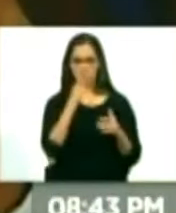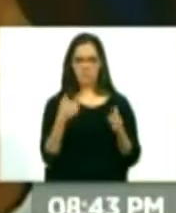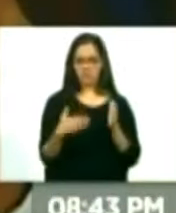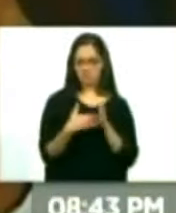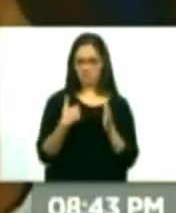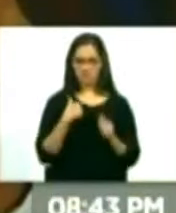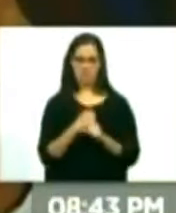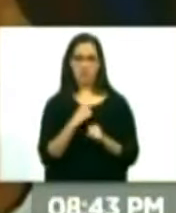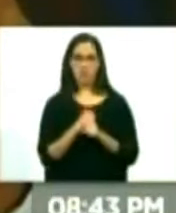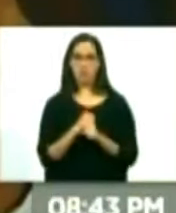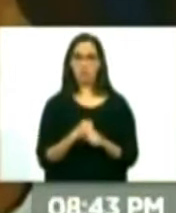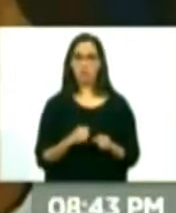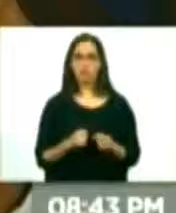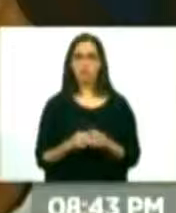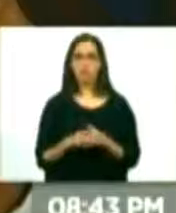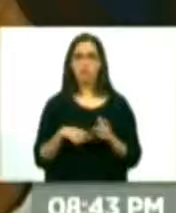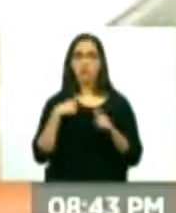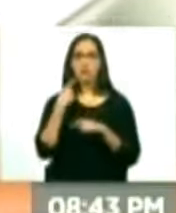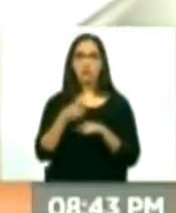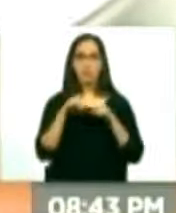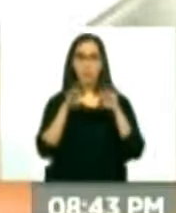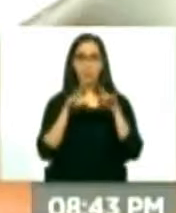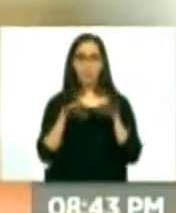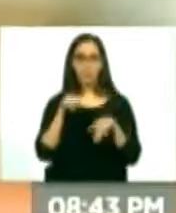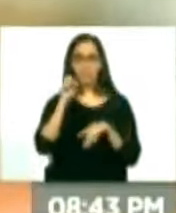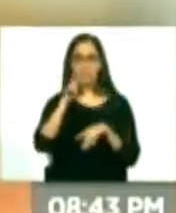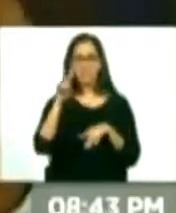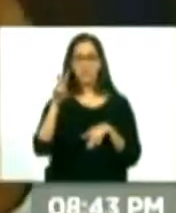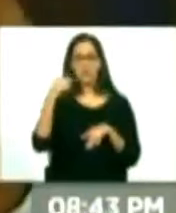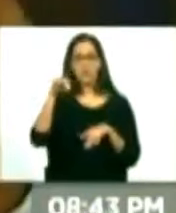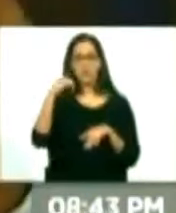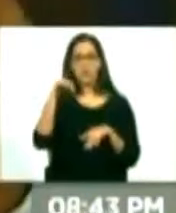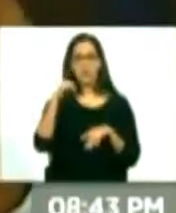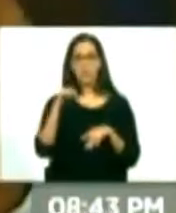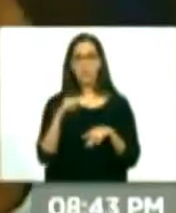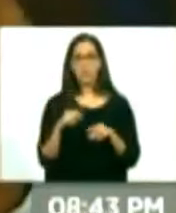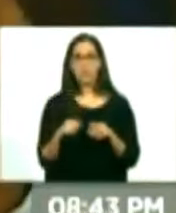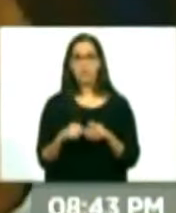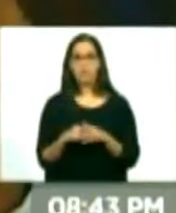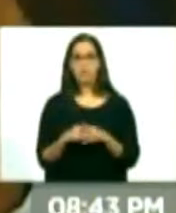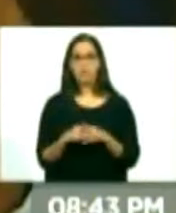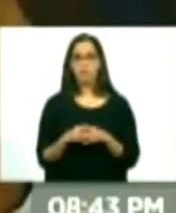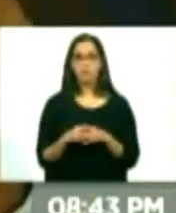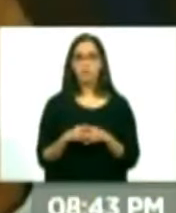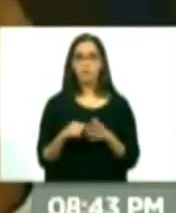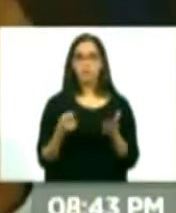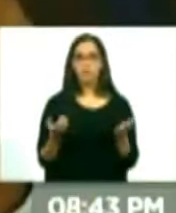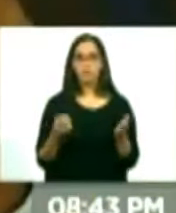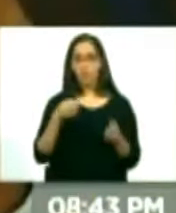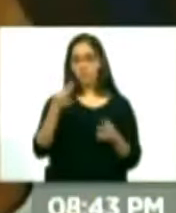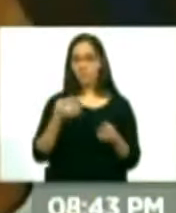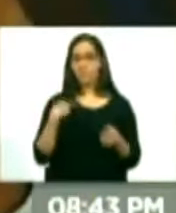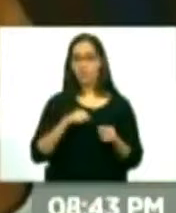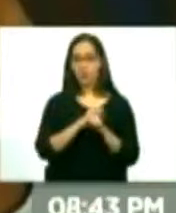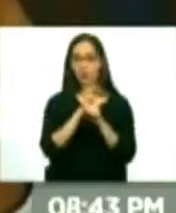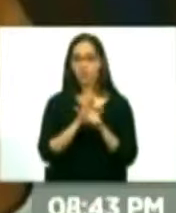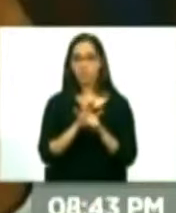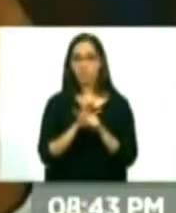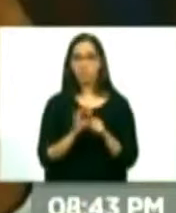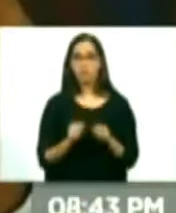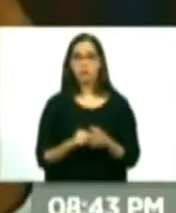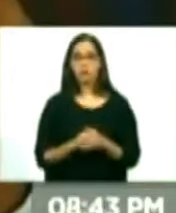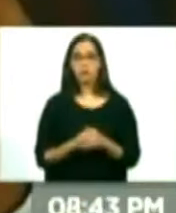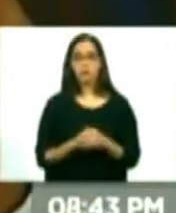trabajo. Después ella escribió aquí, 22 de noviembre, oficialmente tengo COVID-19, lo lamento, señora. Como no tengo ni un